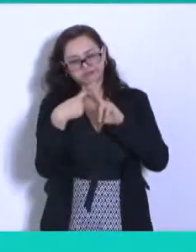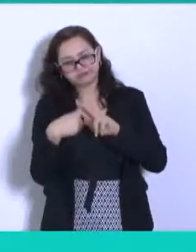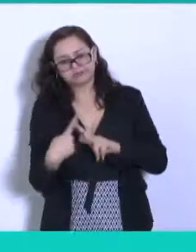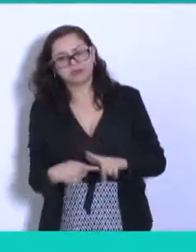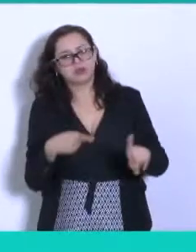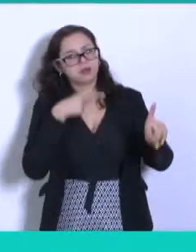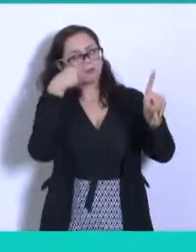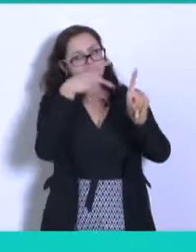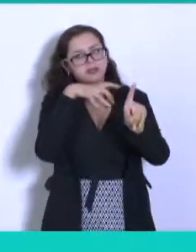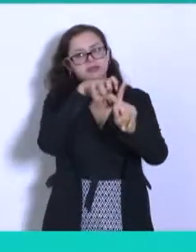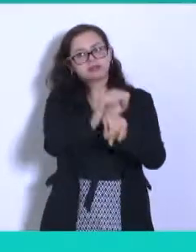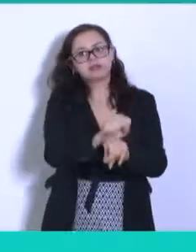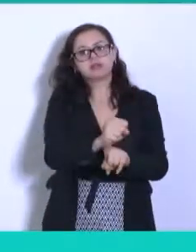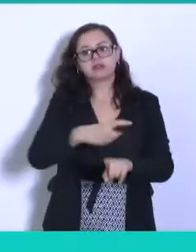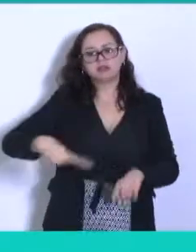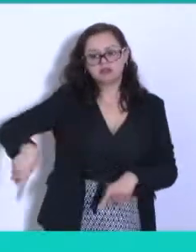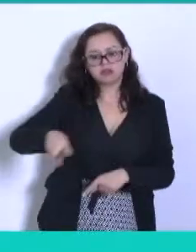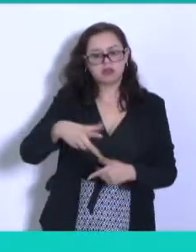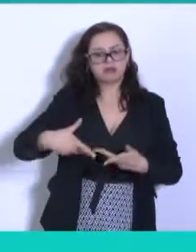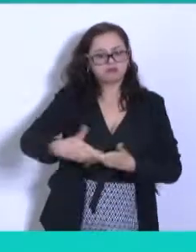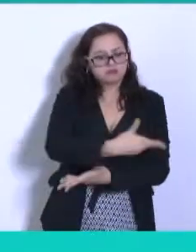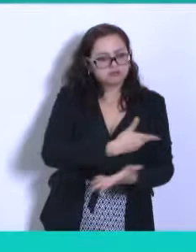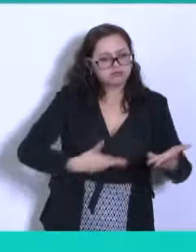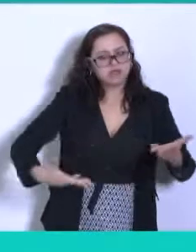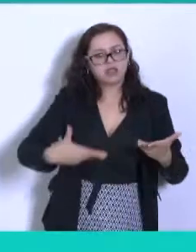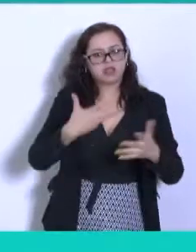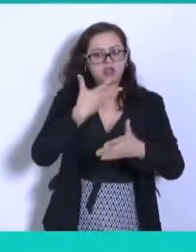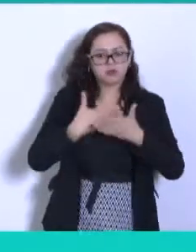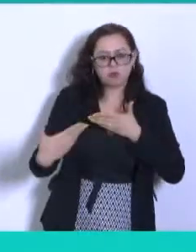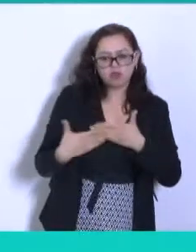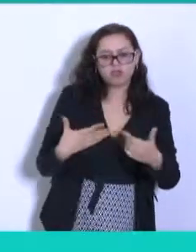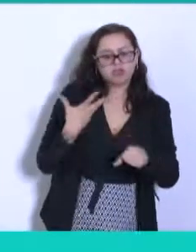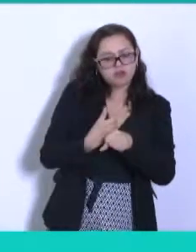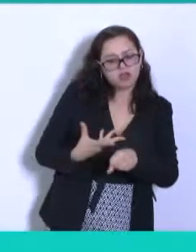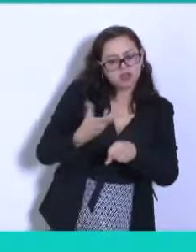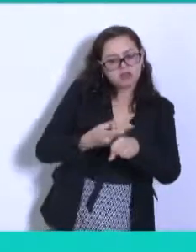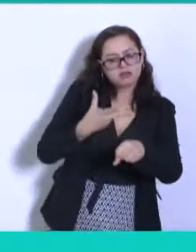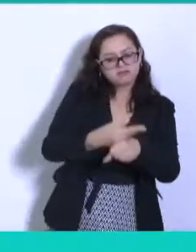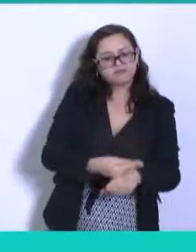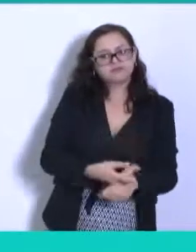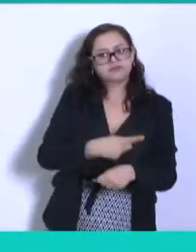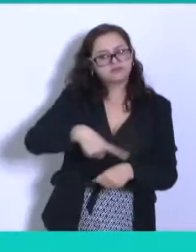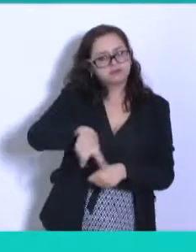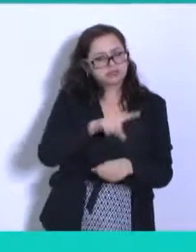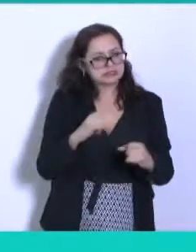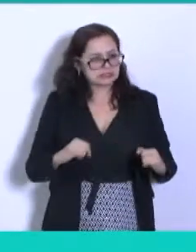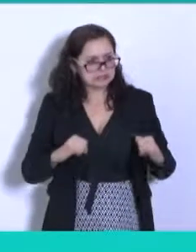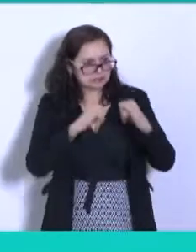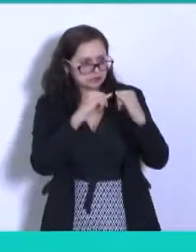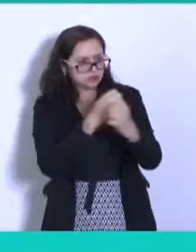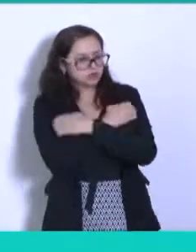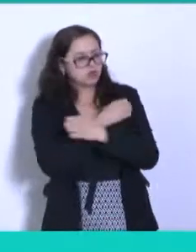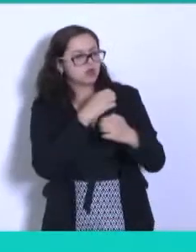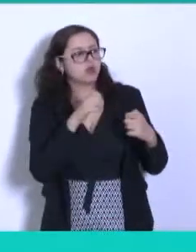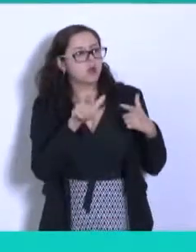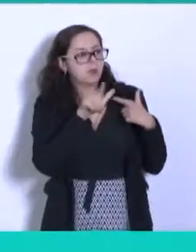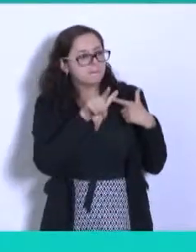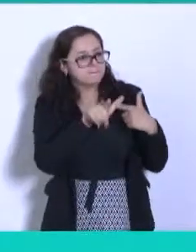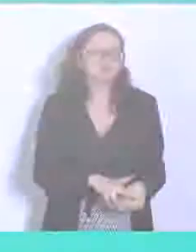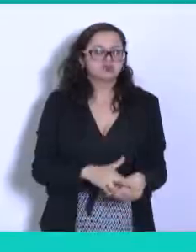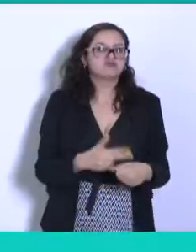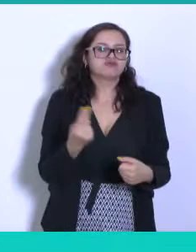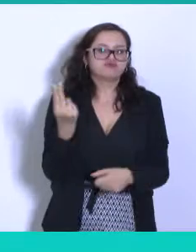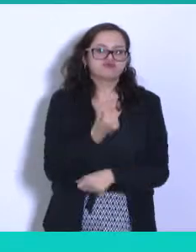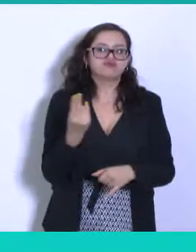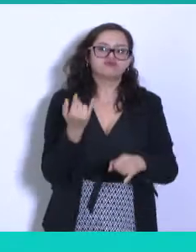de retroalimentación y para actualizar los lineamientos que guían el seguimiento y el desempeño de las instituciones educativas y de su personal